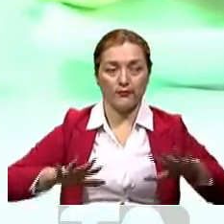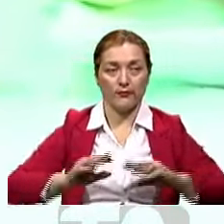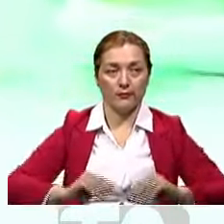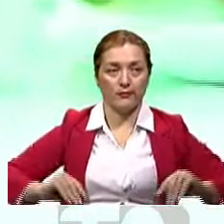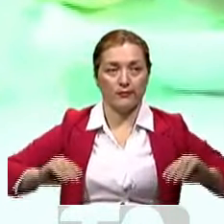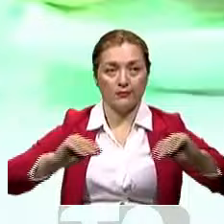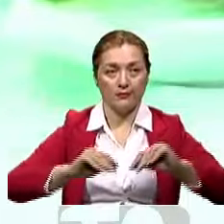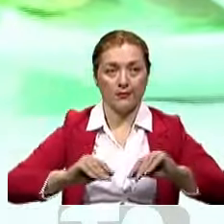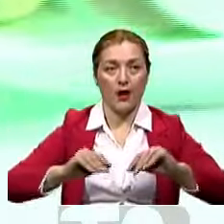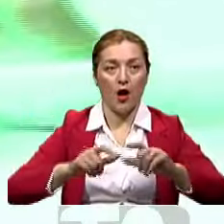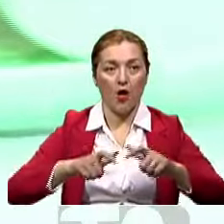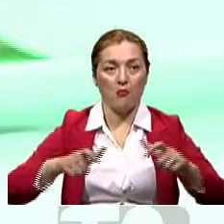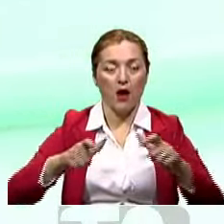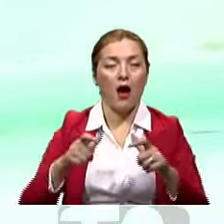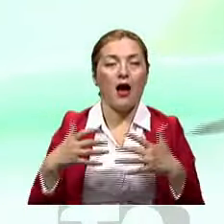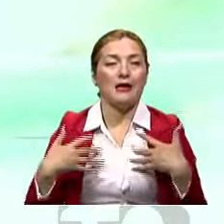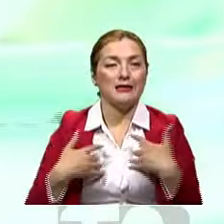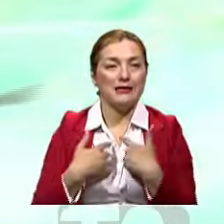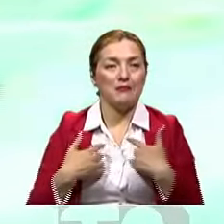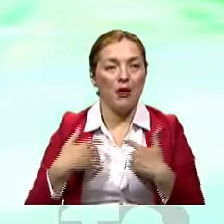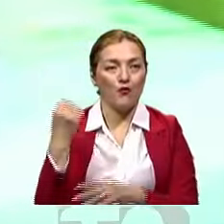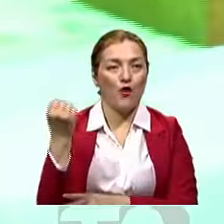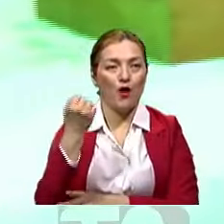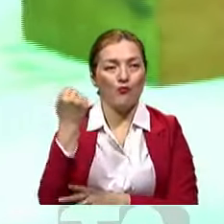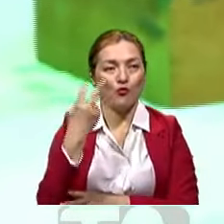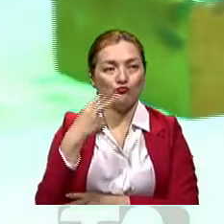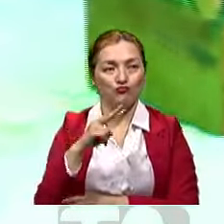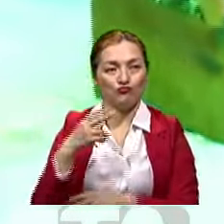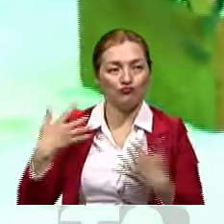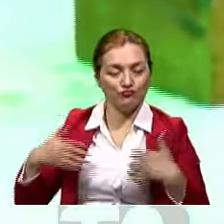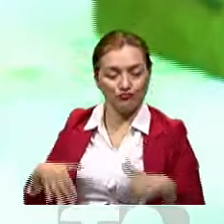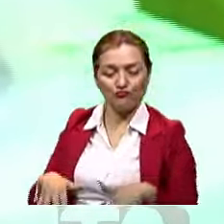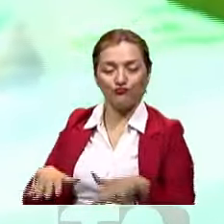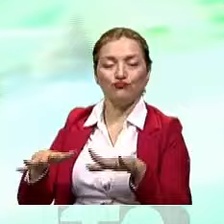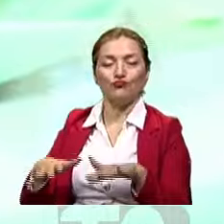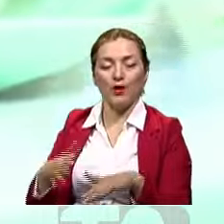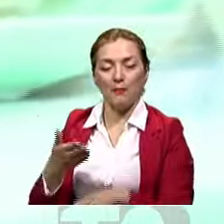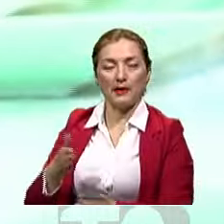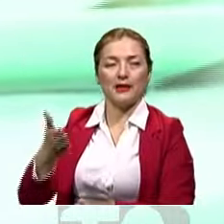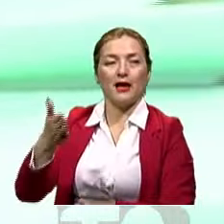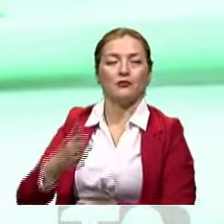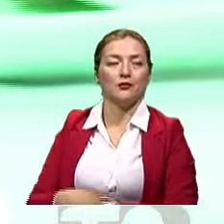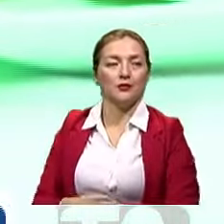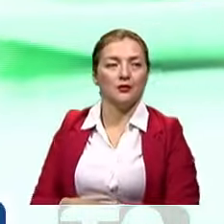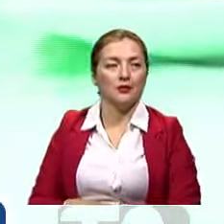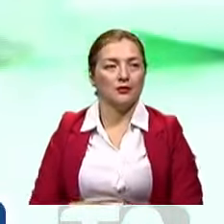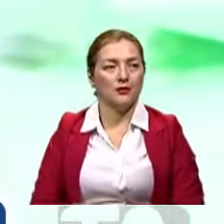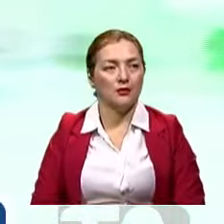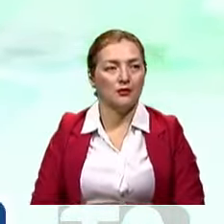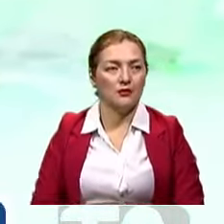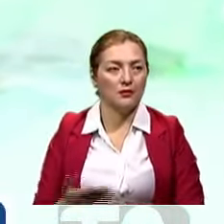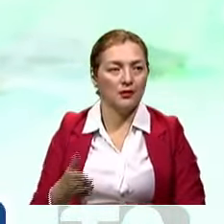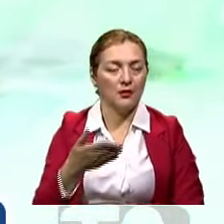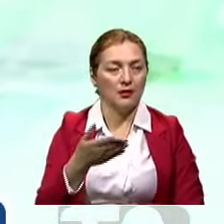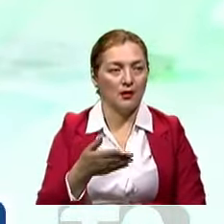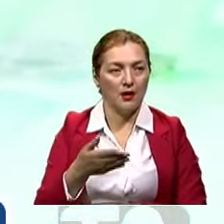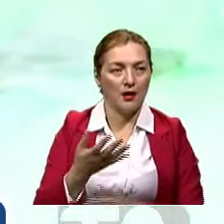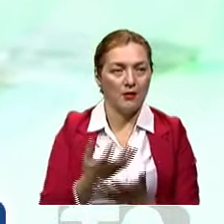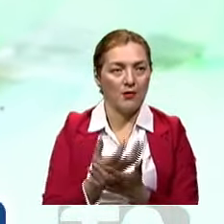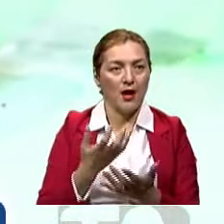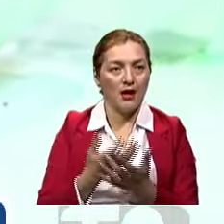el animalito emblemático del estuario de Cojimíes y en Pernales tenemos una corvina con una salsa de mariscos y hacia